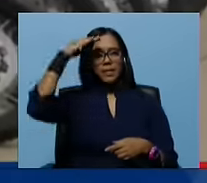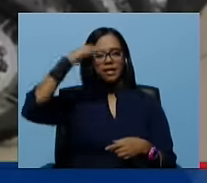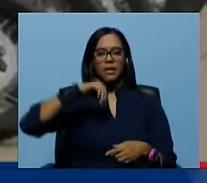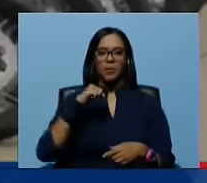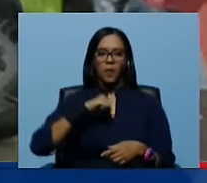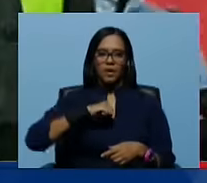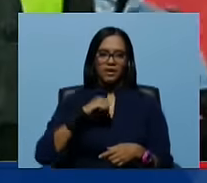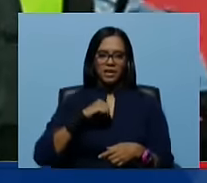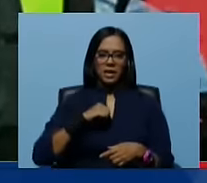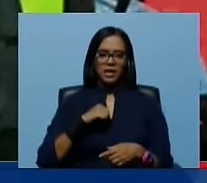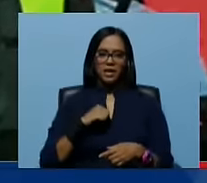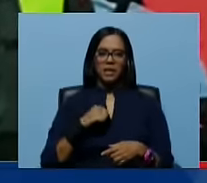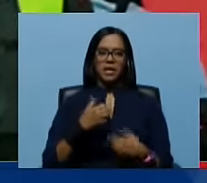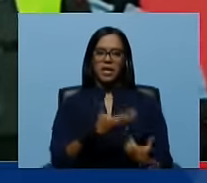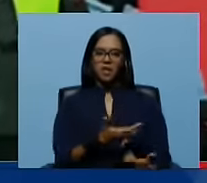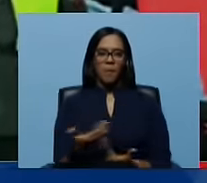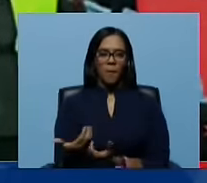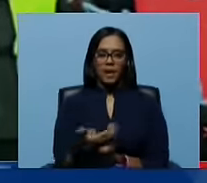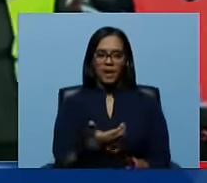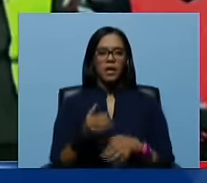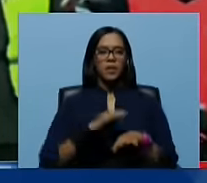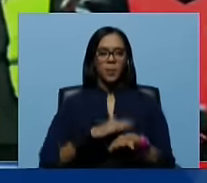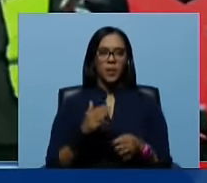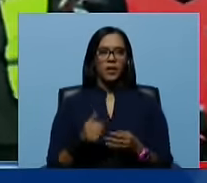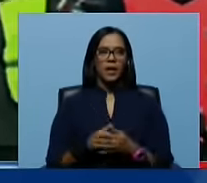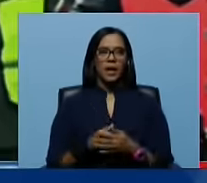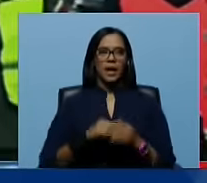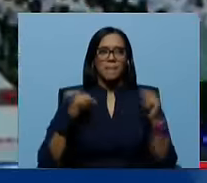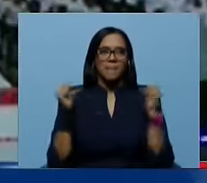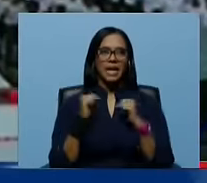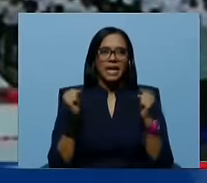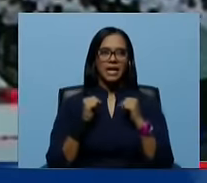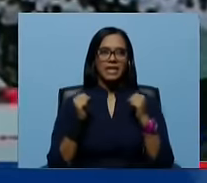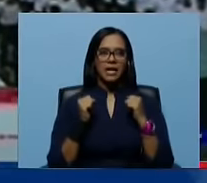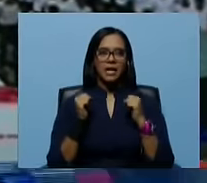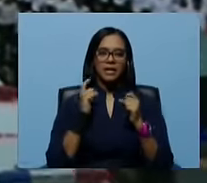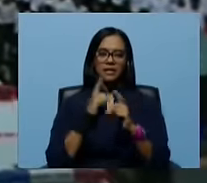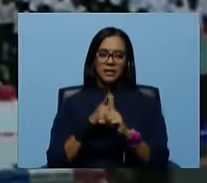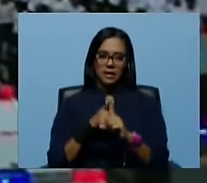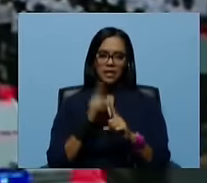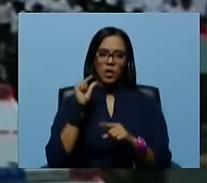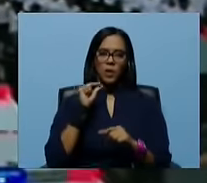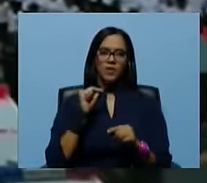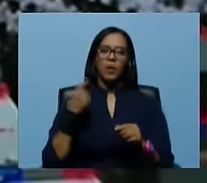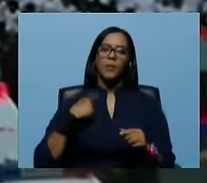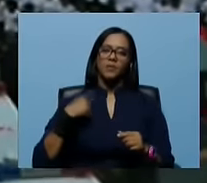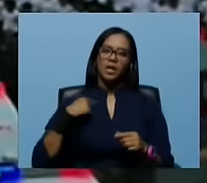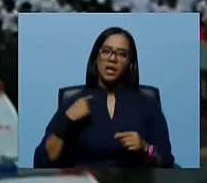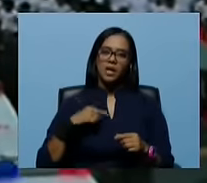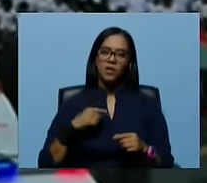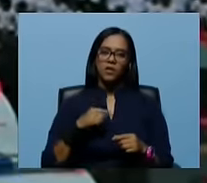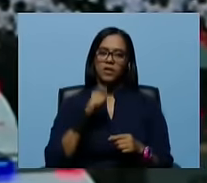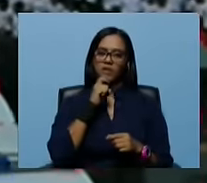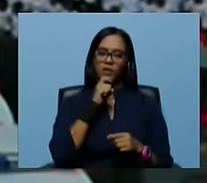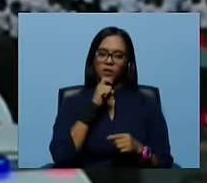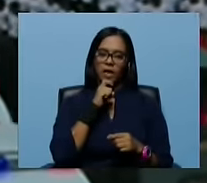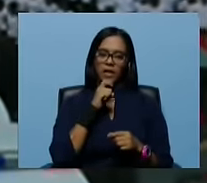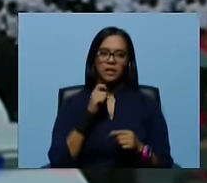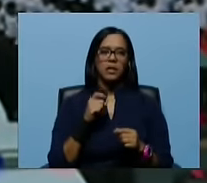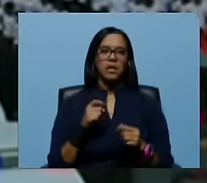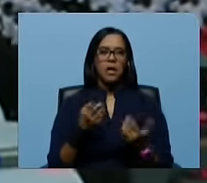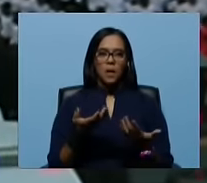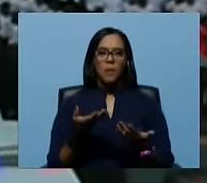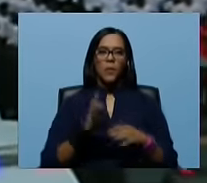policial y bomberil, porque en Mérida, desde los momentos en los que hemos tenido dificultades producto de